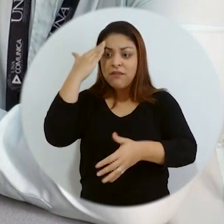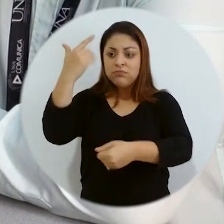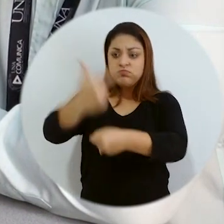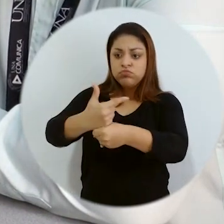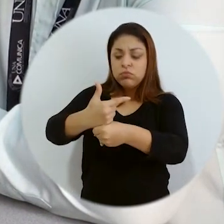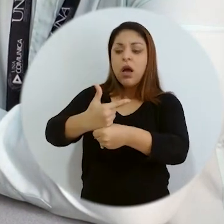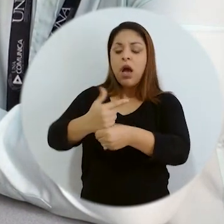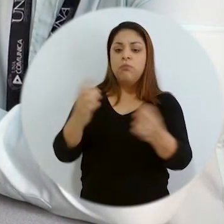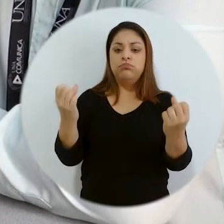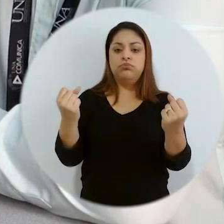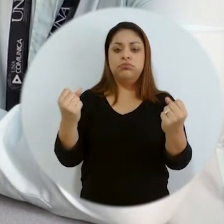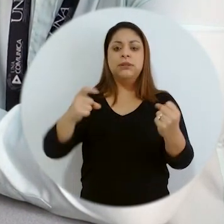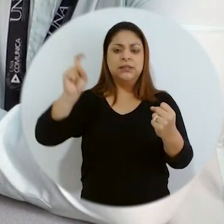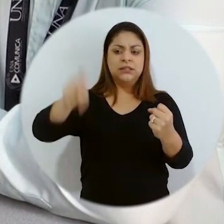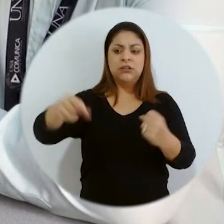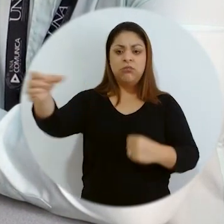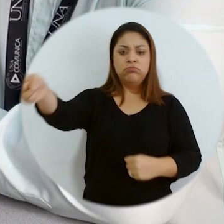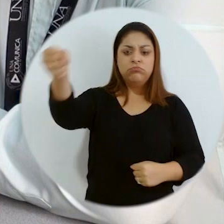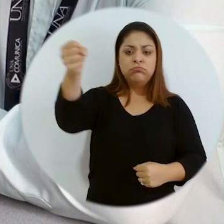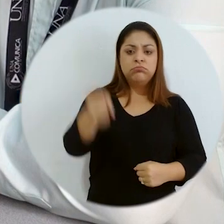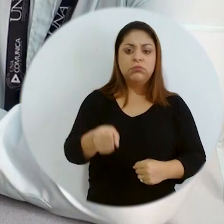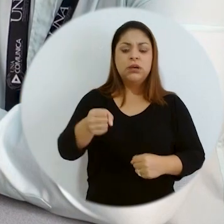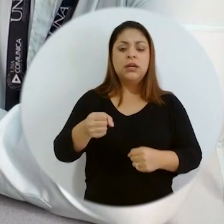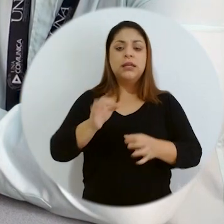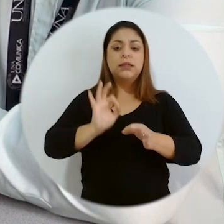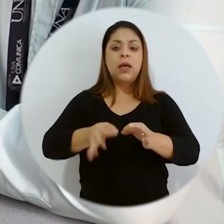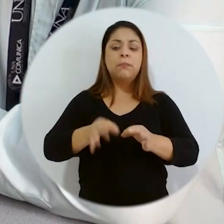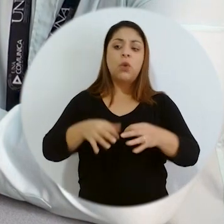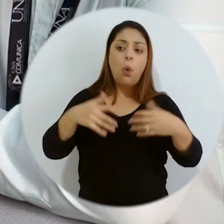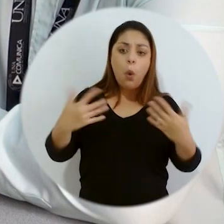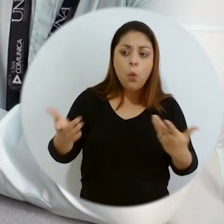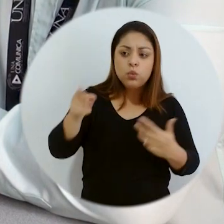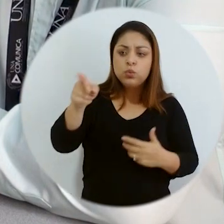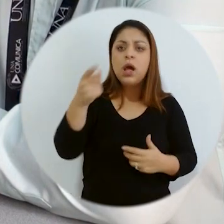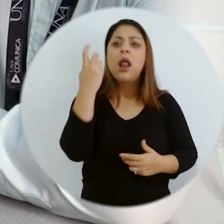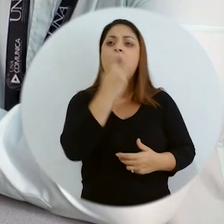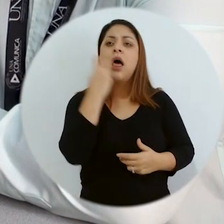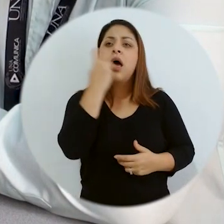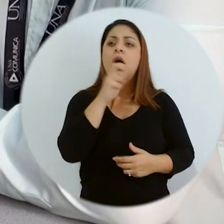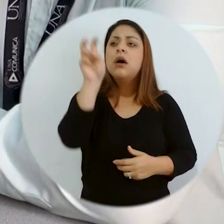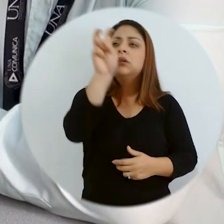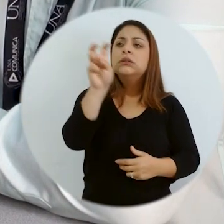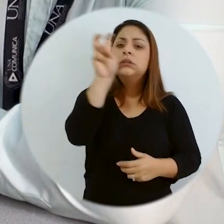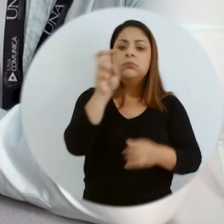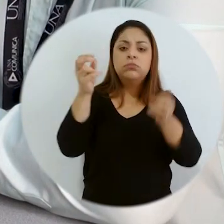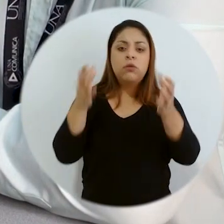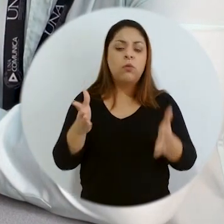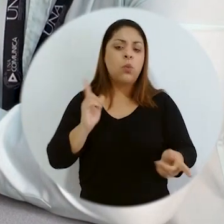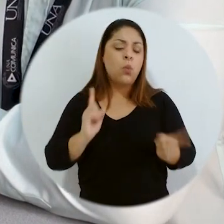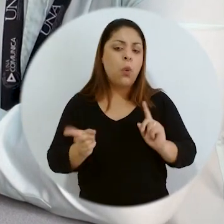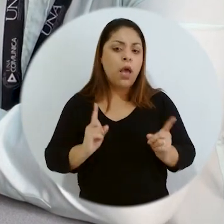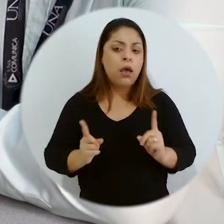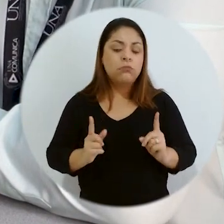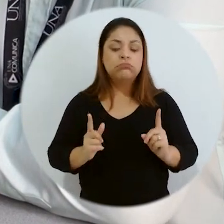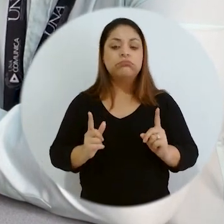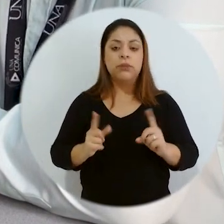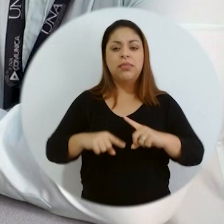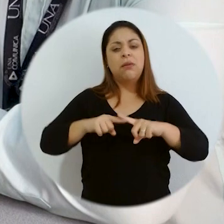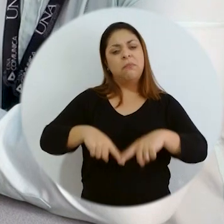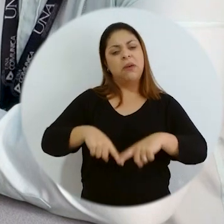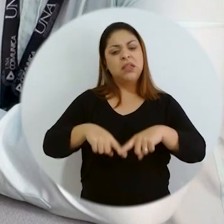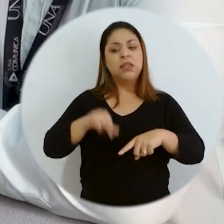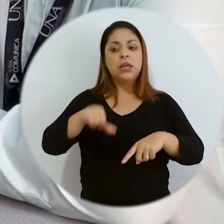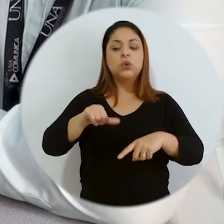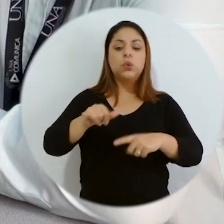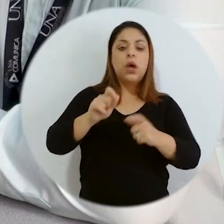la LESCO o hace lectura oral, pues entonces hay que definir cuáles son los apoyos que se va a requerir. Entonces, no solo son los